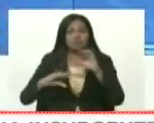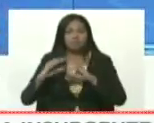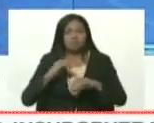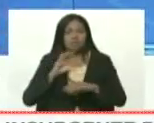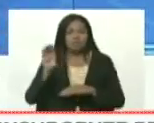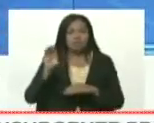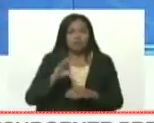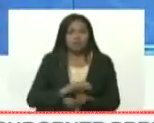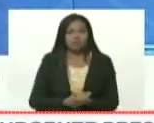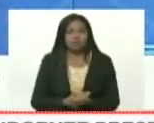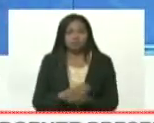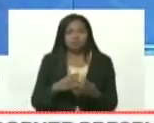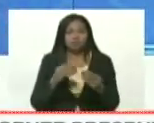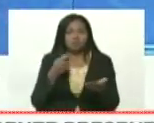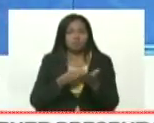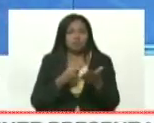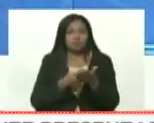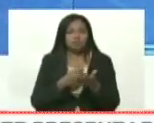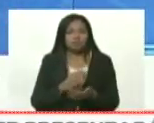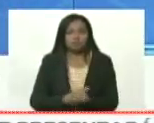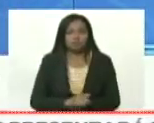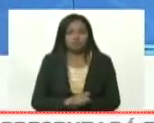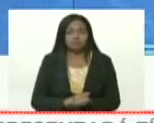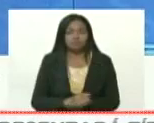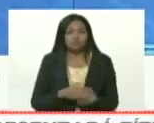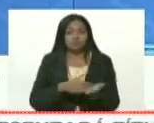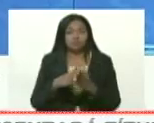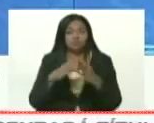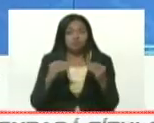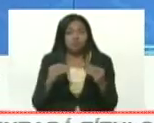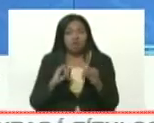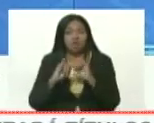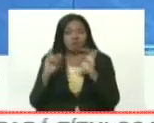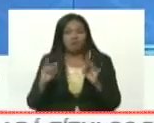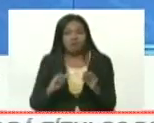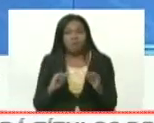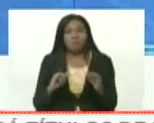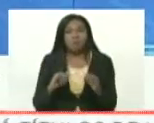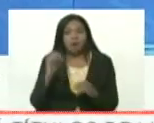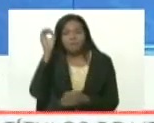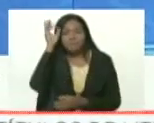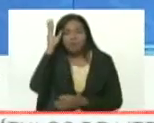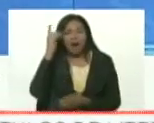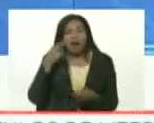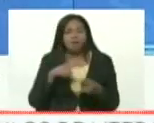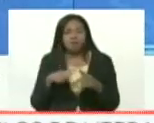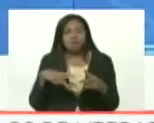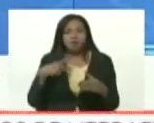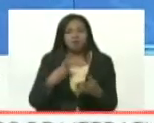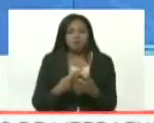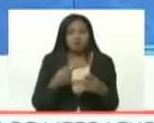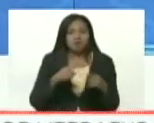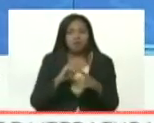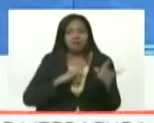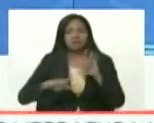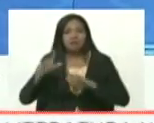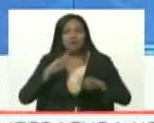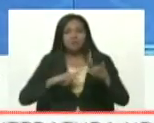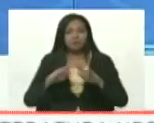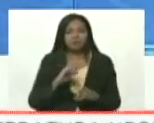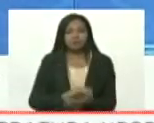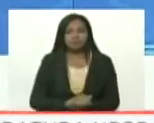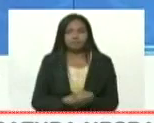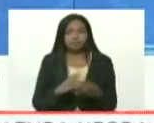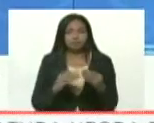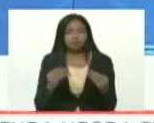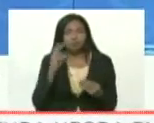país, con inversión y sobre todo con creatividad, invención, voluntad y amor.